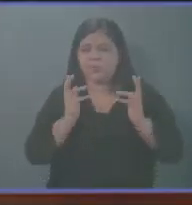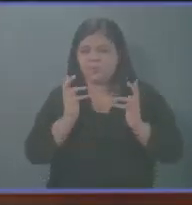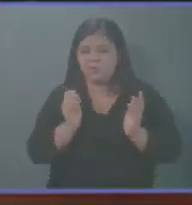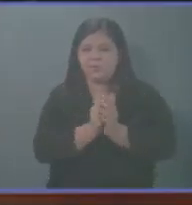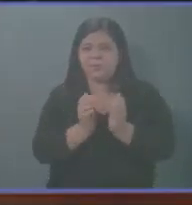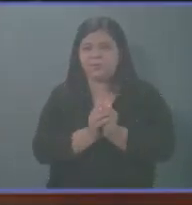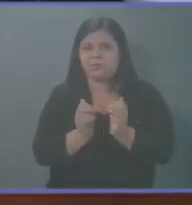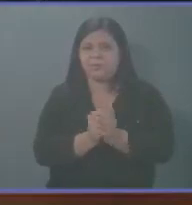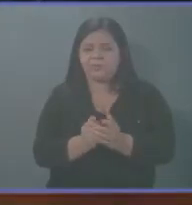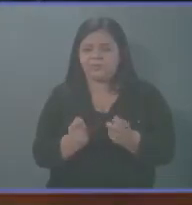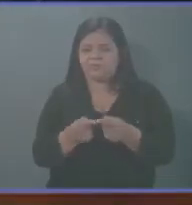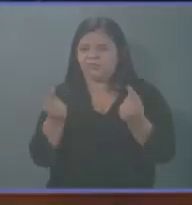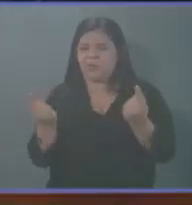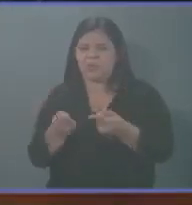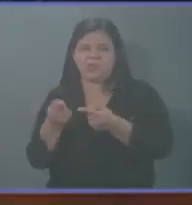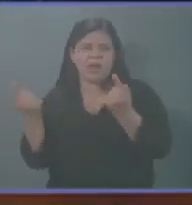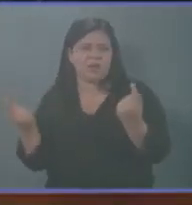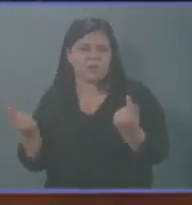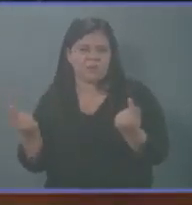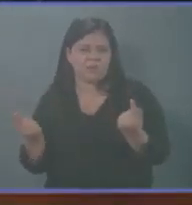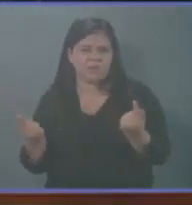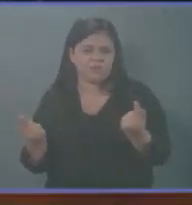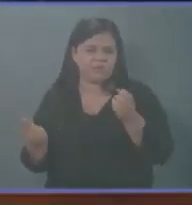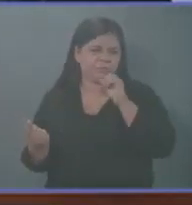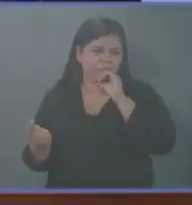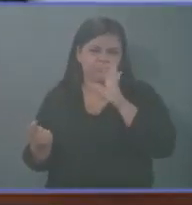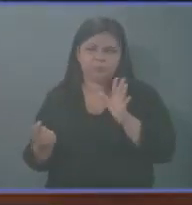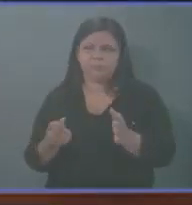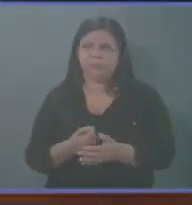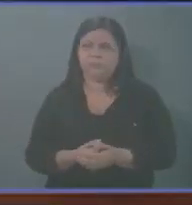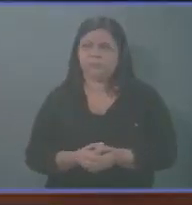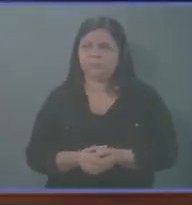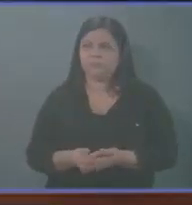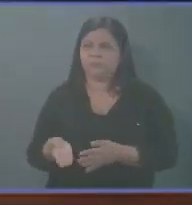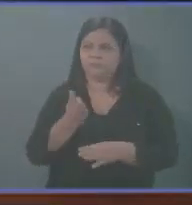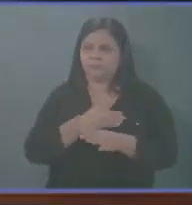contradicciones, y no voy a mencionarlas, pero las mencioné